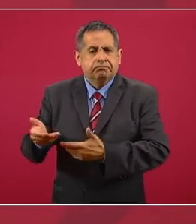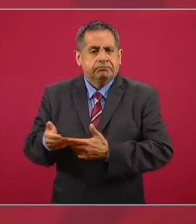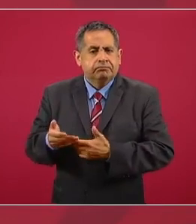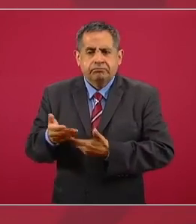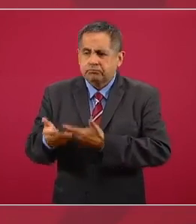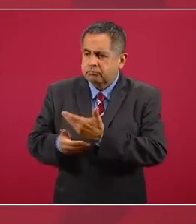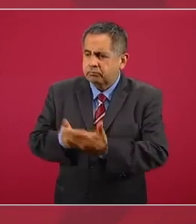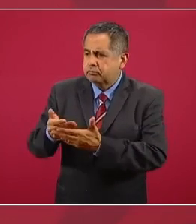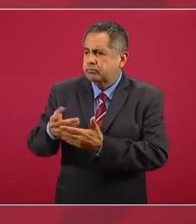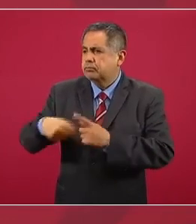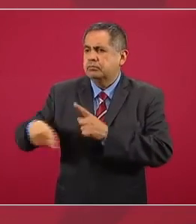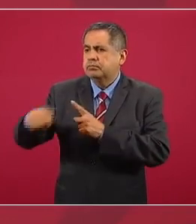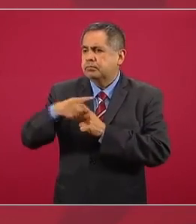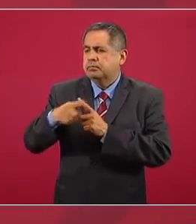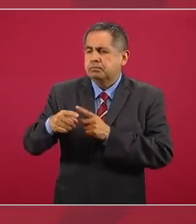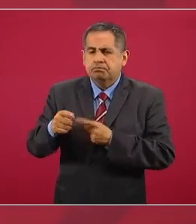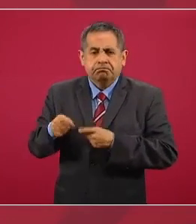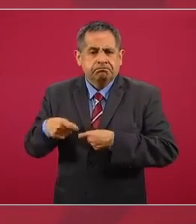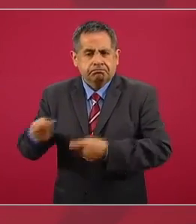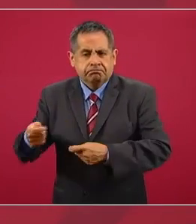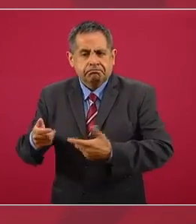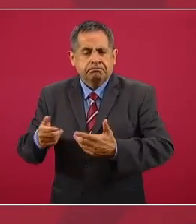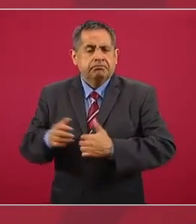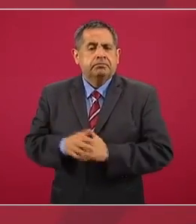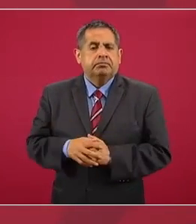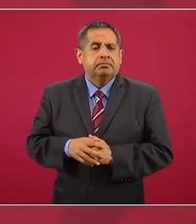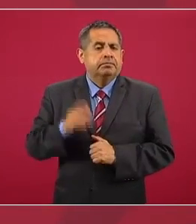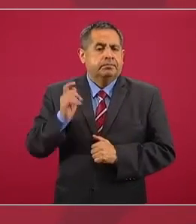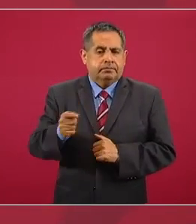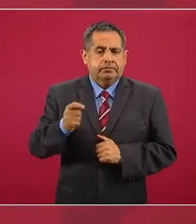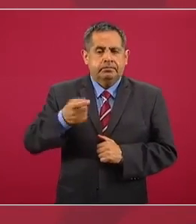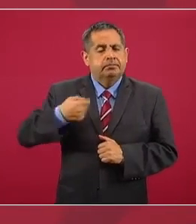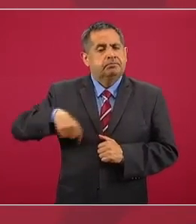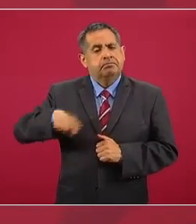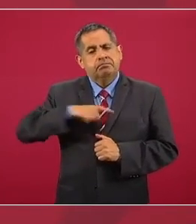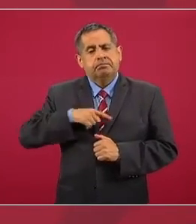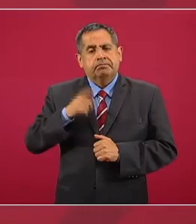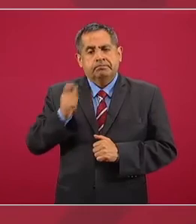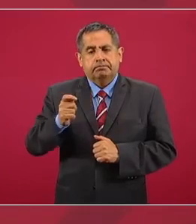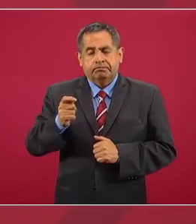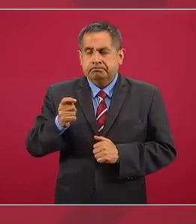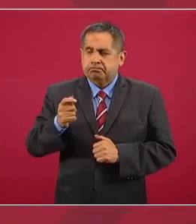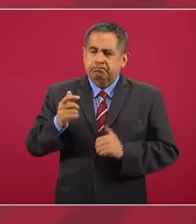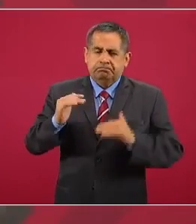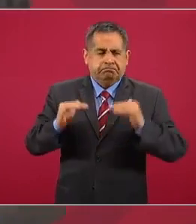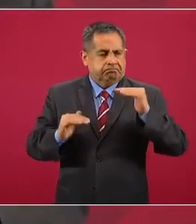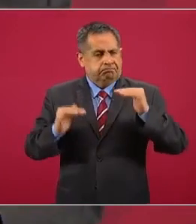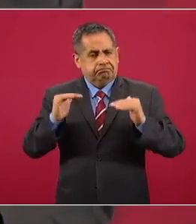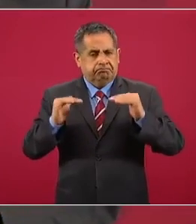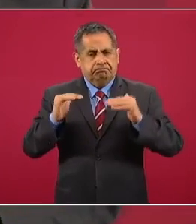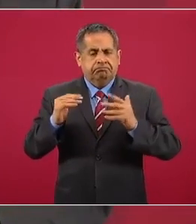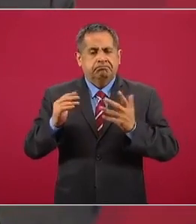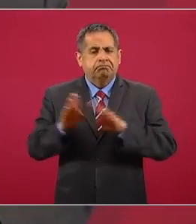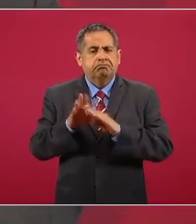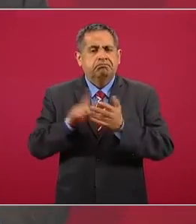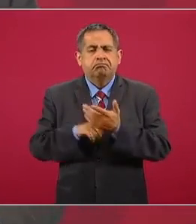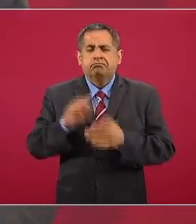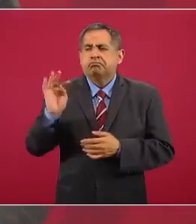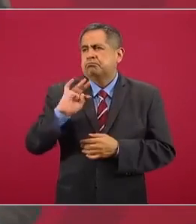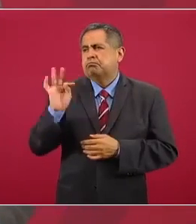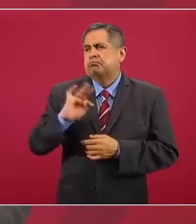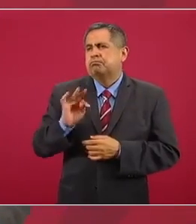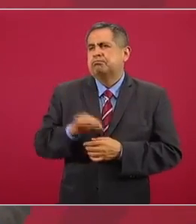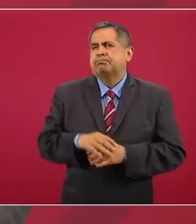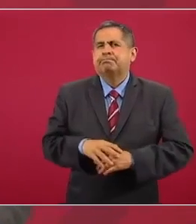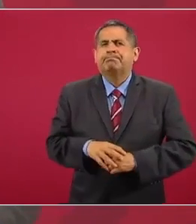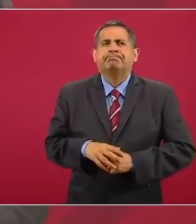el servicio público. Entonces, claro, se compensa, puede ser